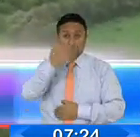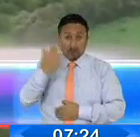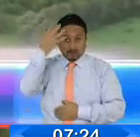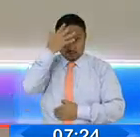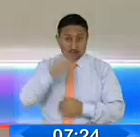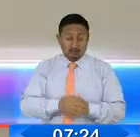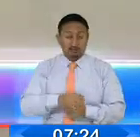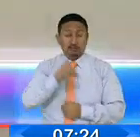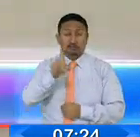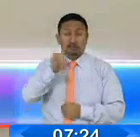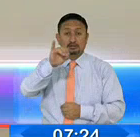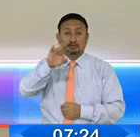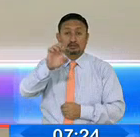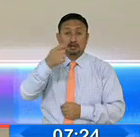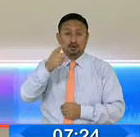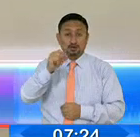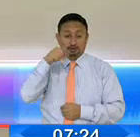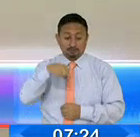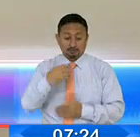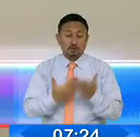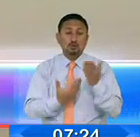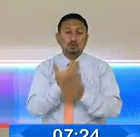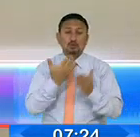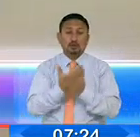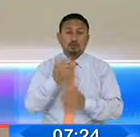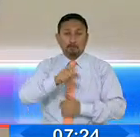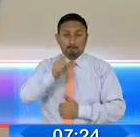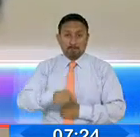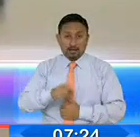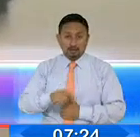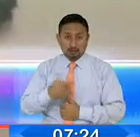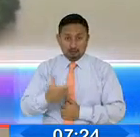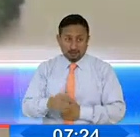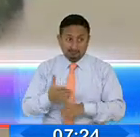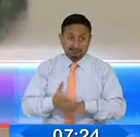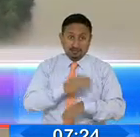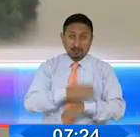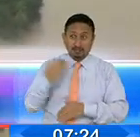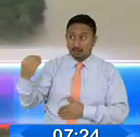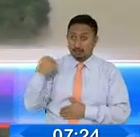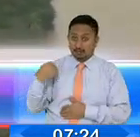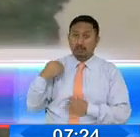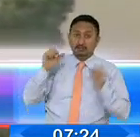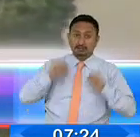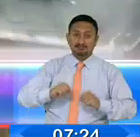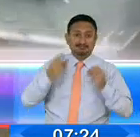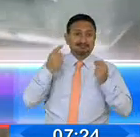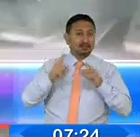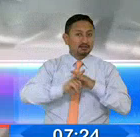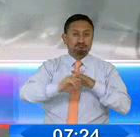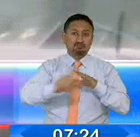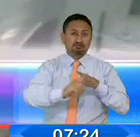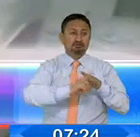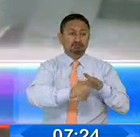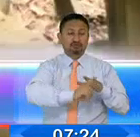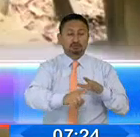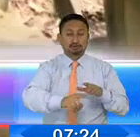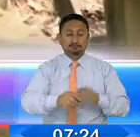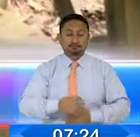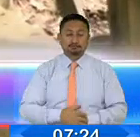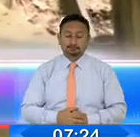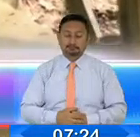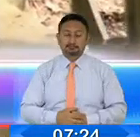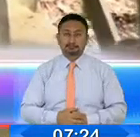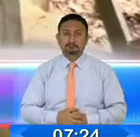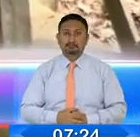Sosa, la infraestructura sería nueva. Los ocupantes dejaron la logística utilizada en la purificación de la droga. Al parecer fueron alertados